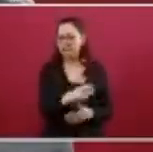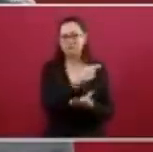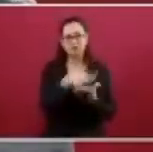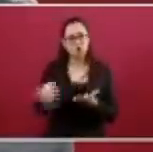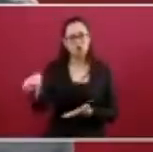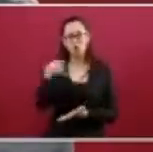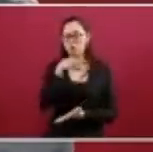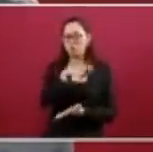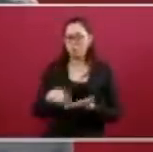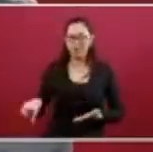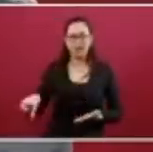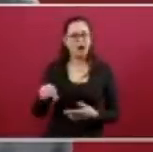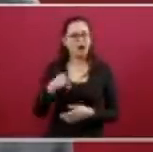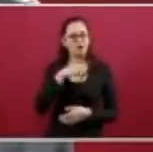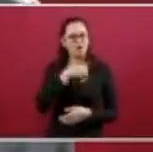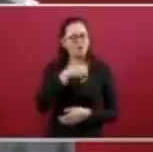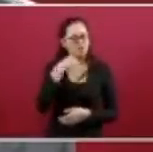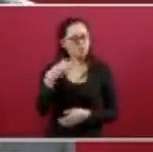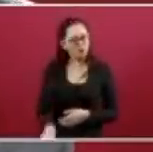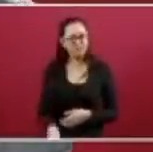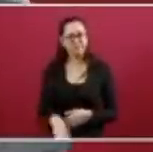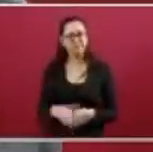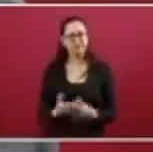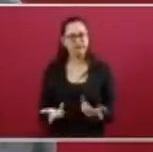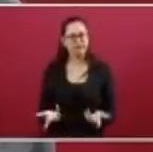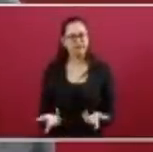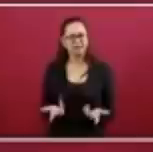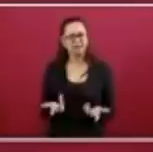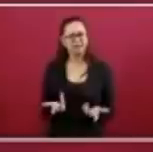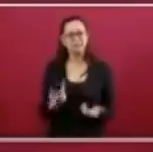gas, pero no solo eso.